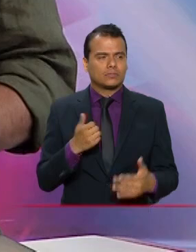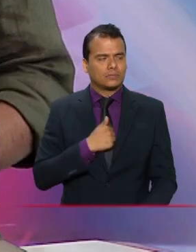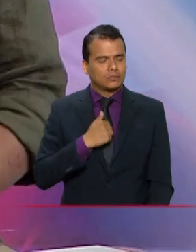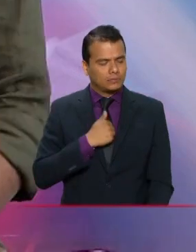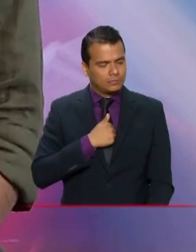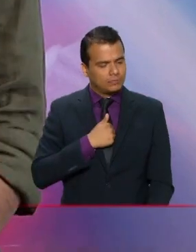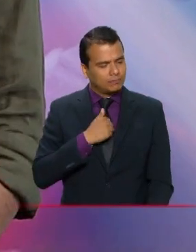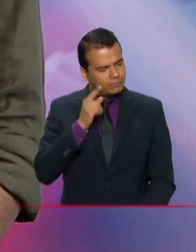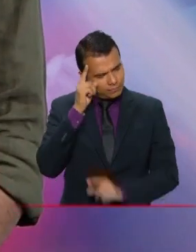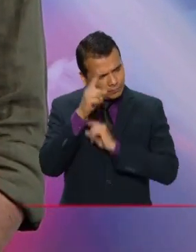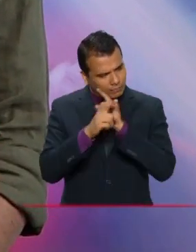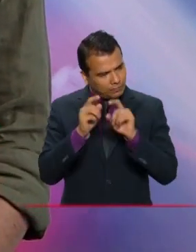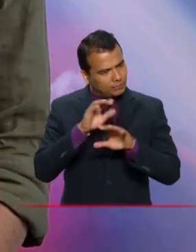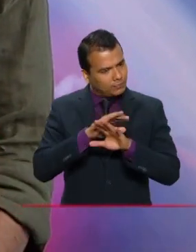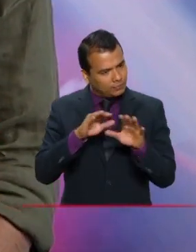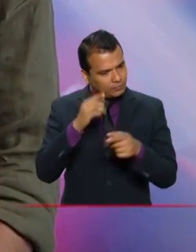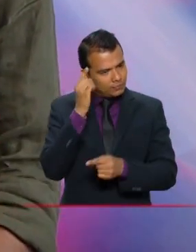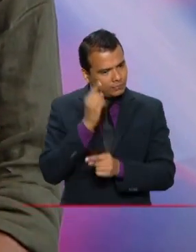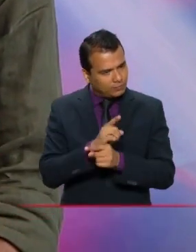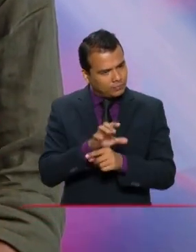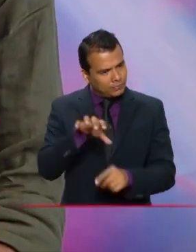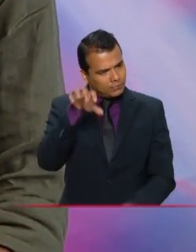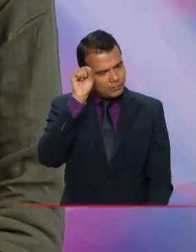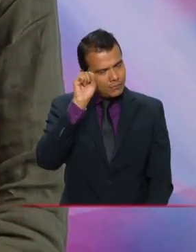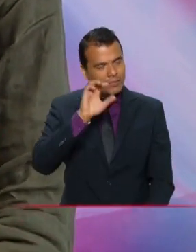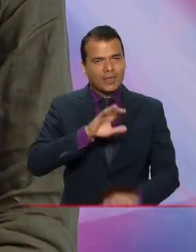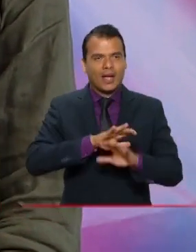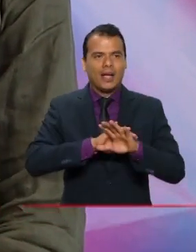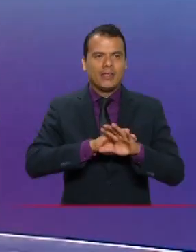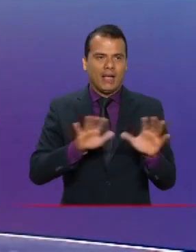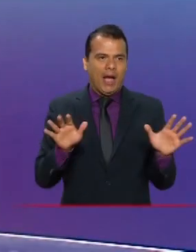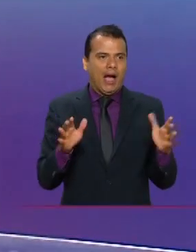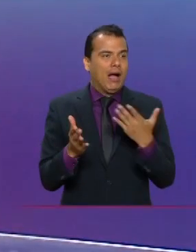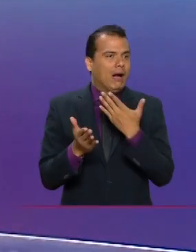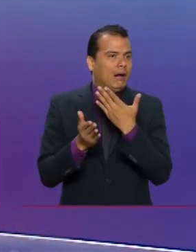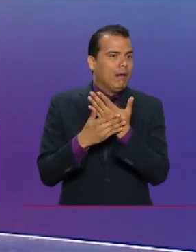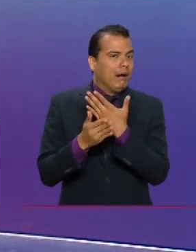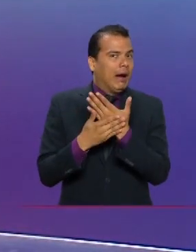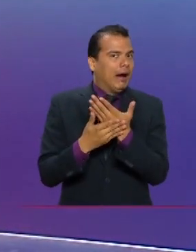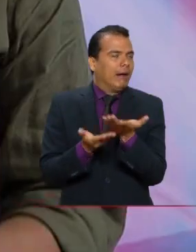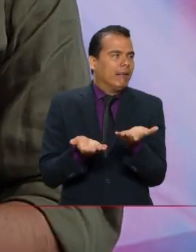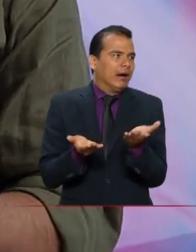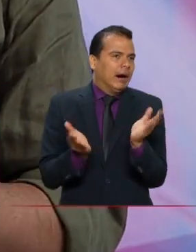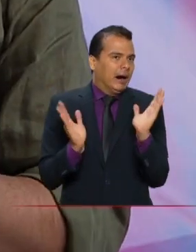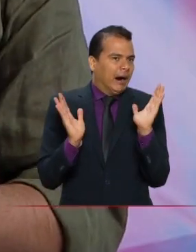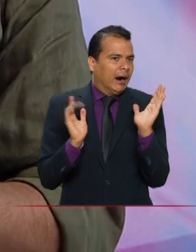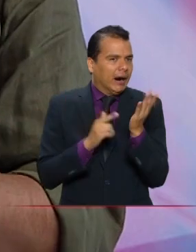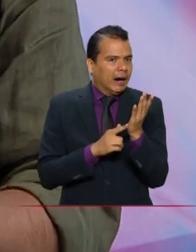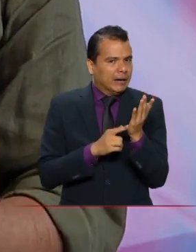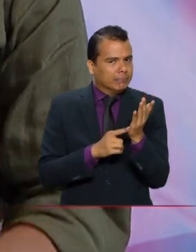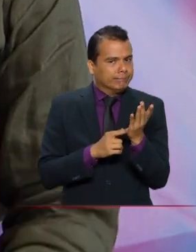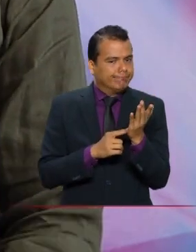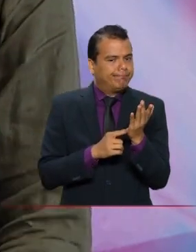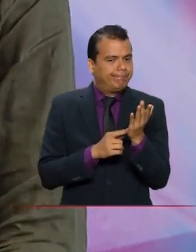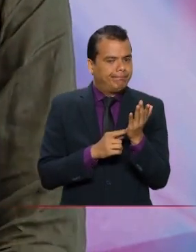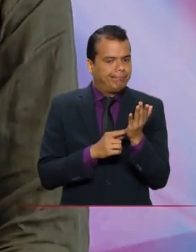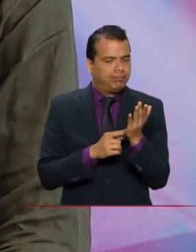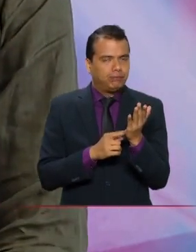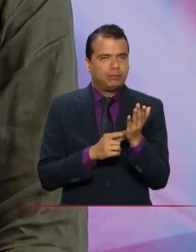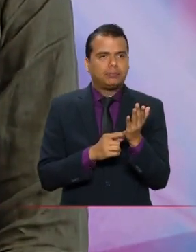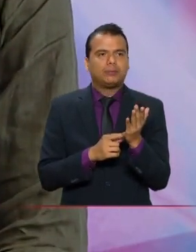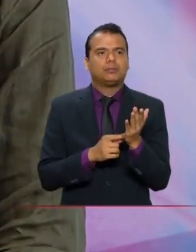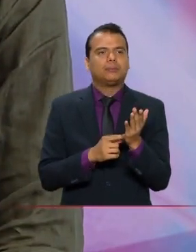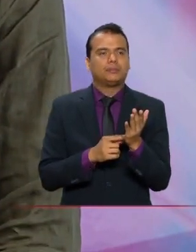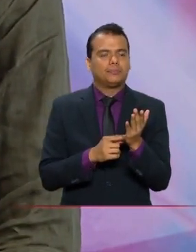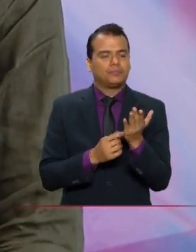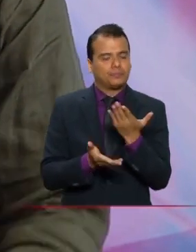doy cuenta que ya me sucedió. Claro, ese cambio en el paradigma. Porque no te va a llegar una notificación. Exacto. El poder tener certeza que ya me sucedió es lo